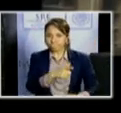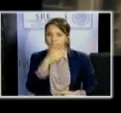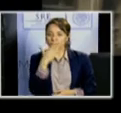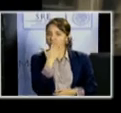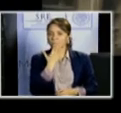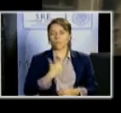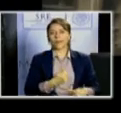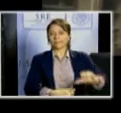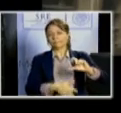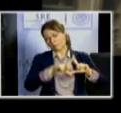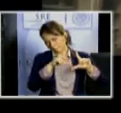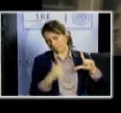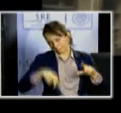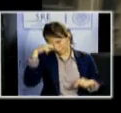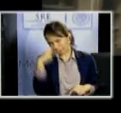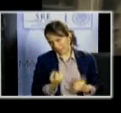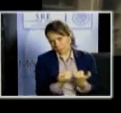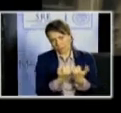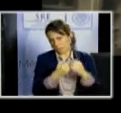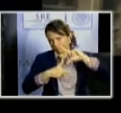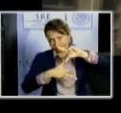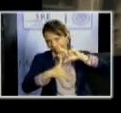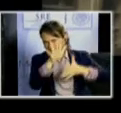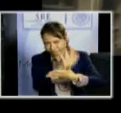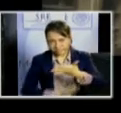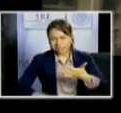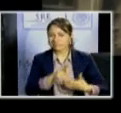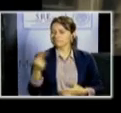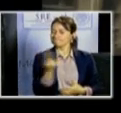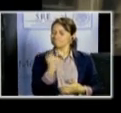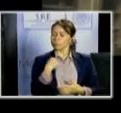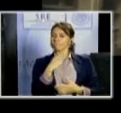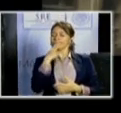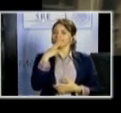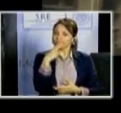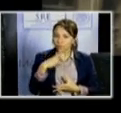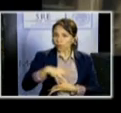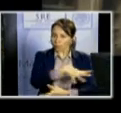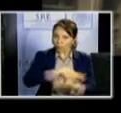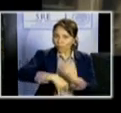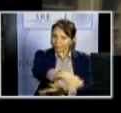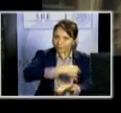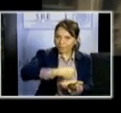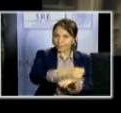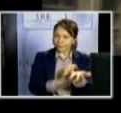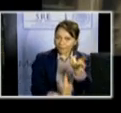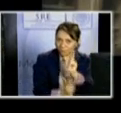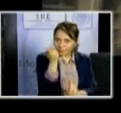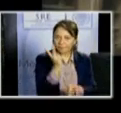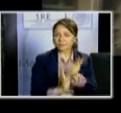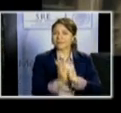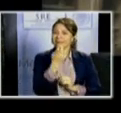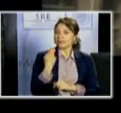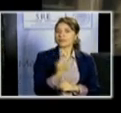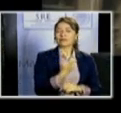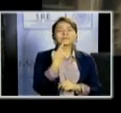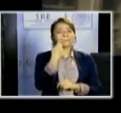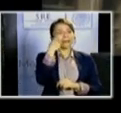esperar impactos importantes en la agricultura, donde tenemos 15% de la población y una contribución de casi 3 puntos al